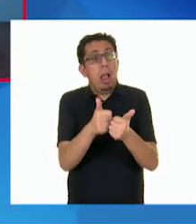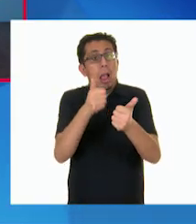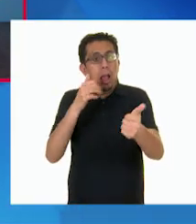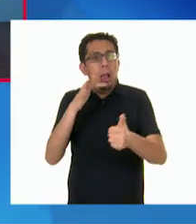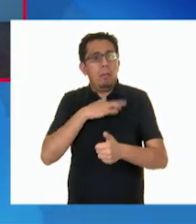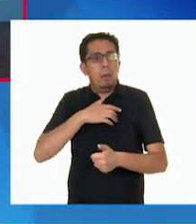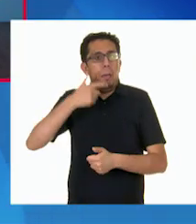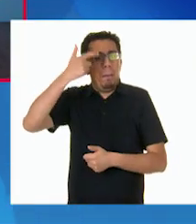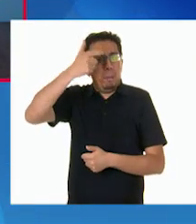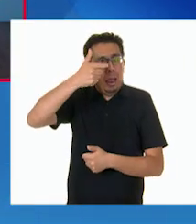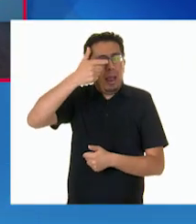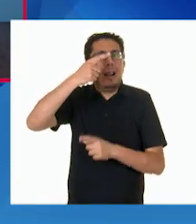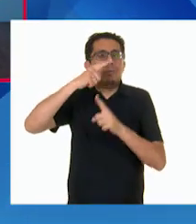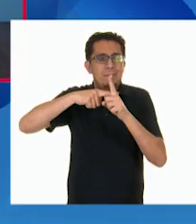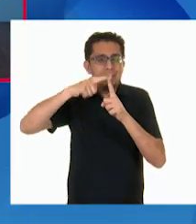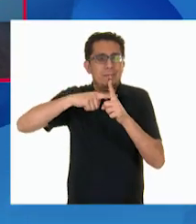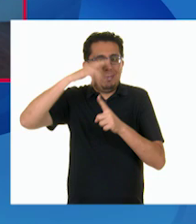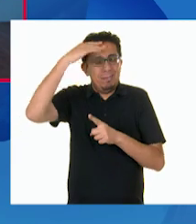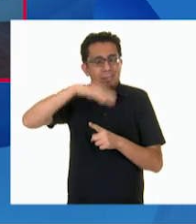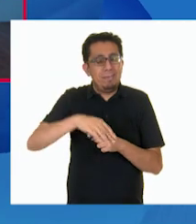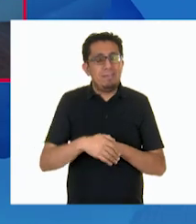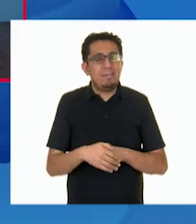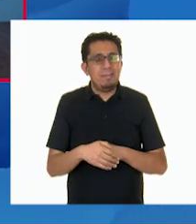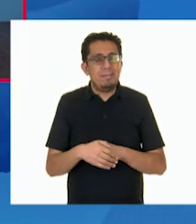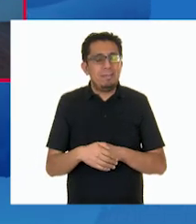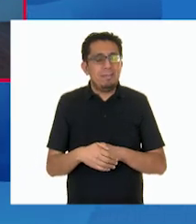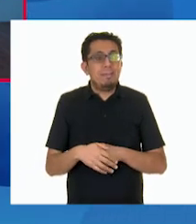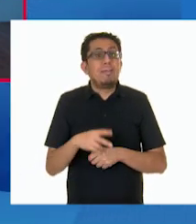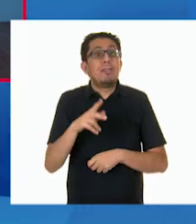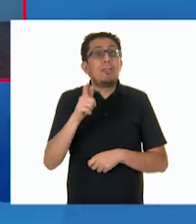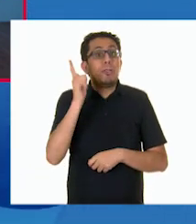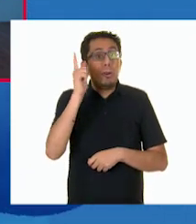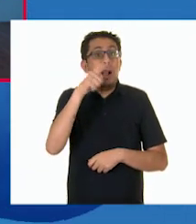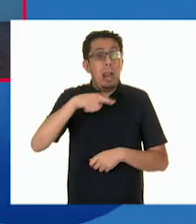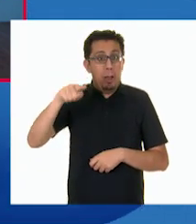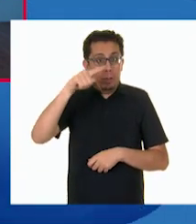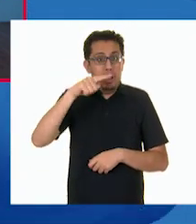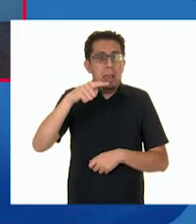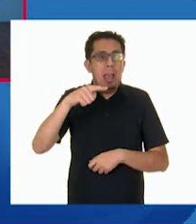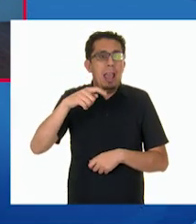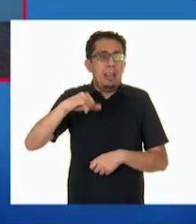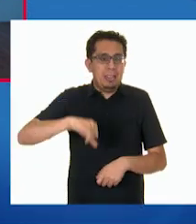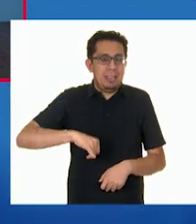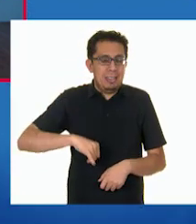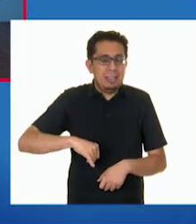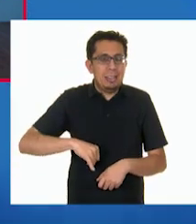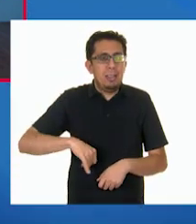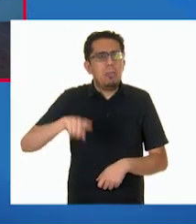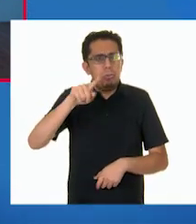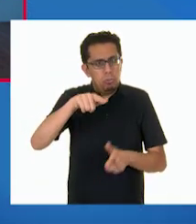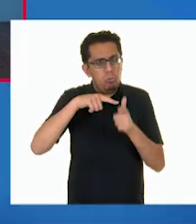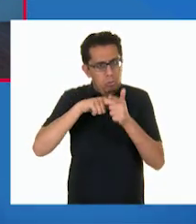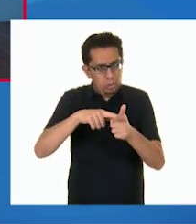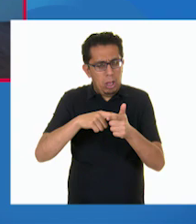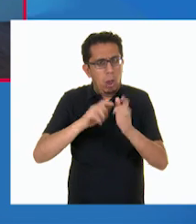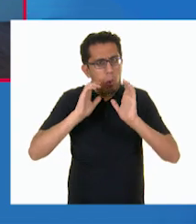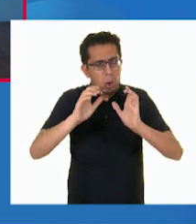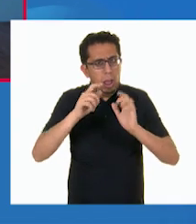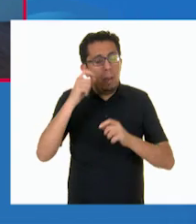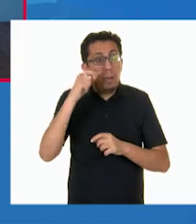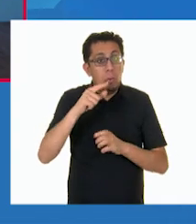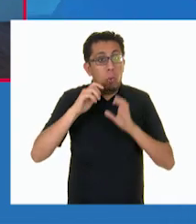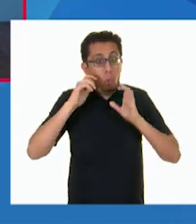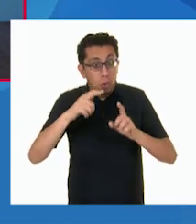distancia. Espero que esto te haya parecido interesante. Sigue cuidándote, mantén bien monitoreada tu